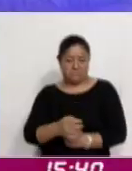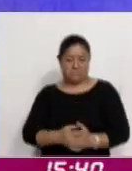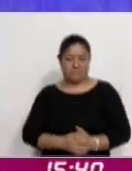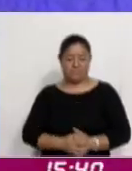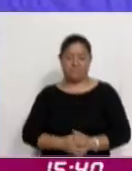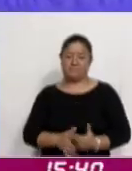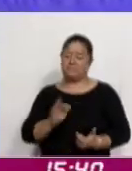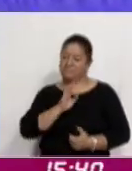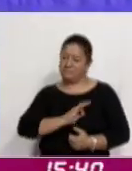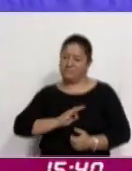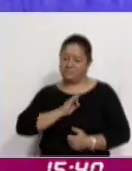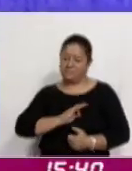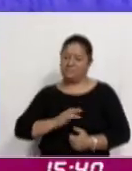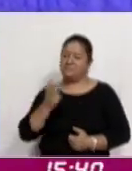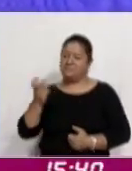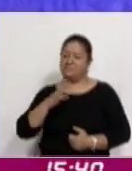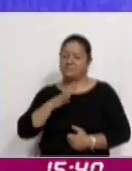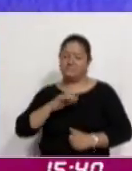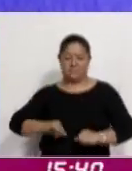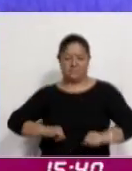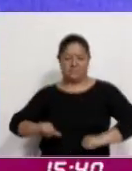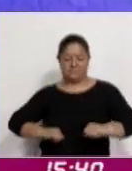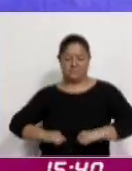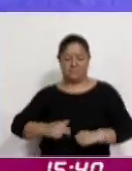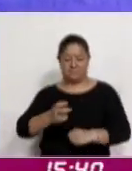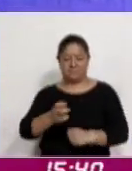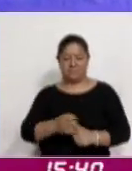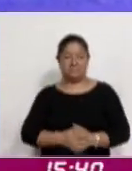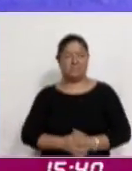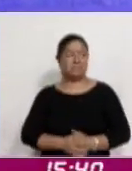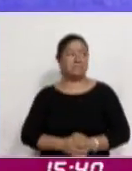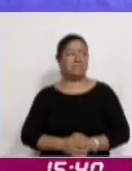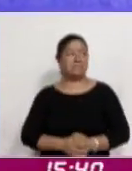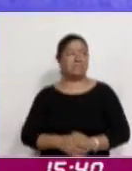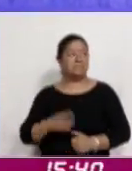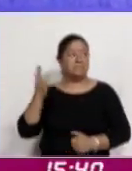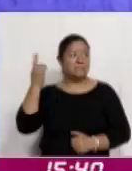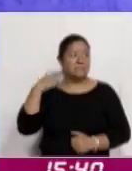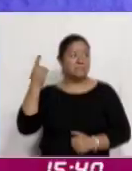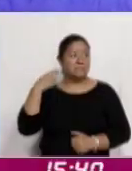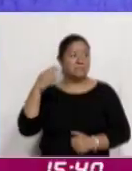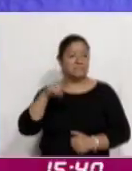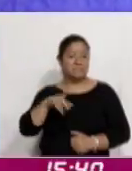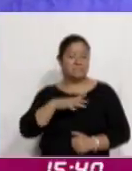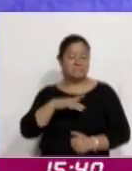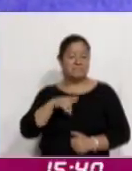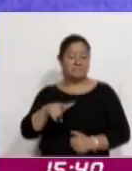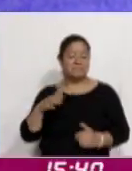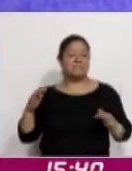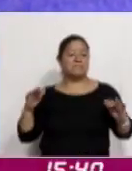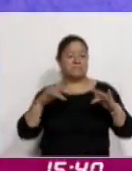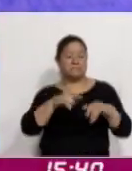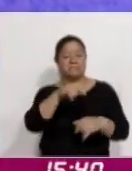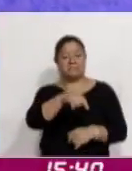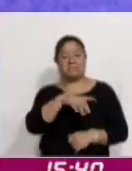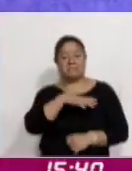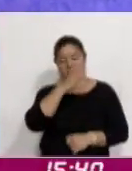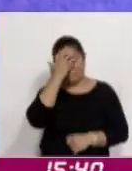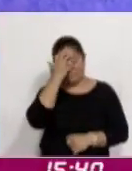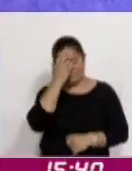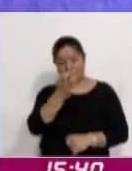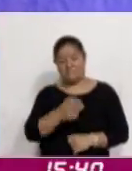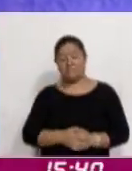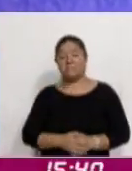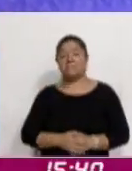Los felicito por hacer este tipo de eventos, ¿verdad? La radio así se da más a conocer con este tipo de eventos, más en